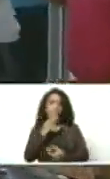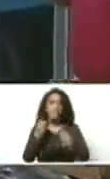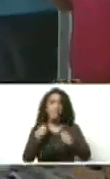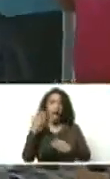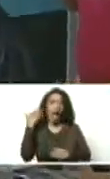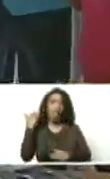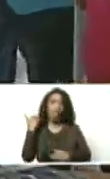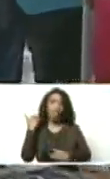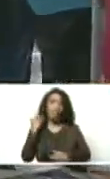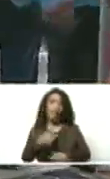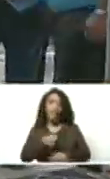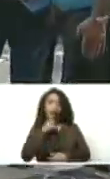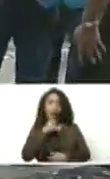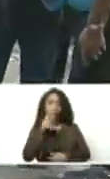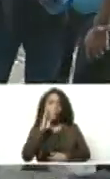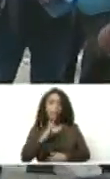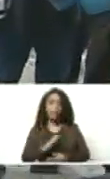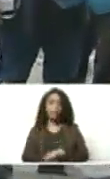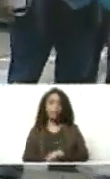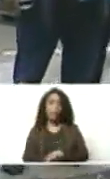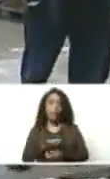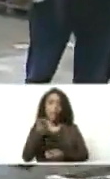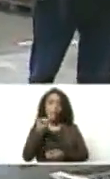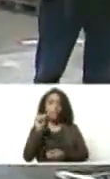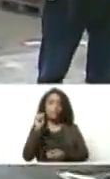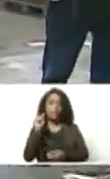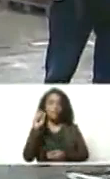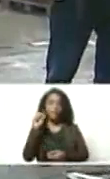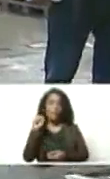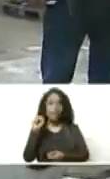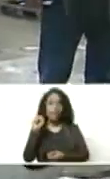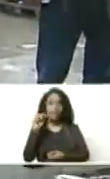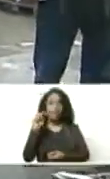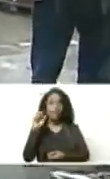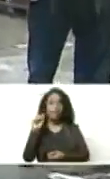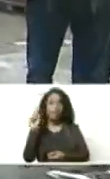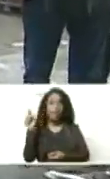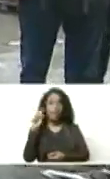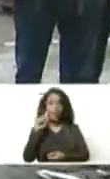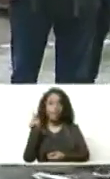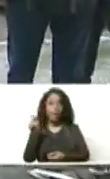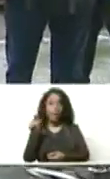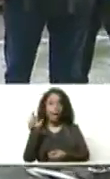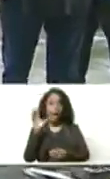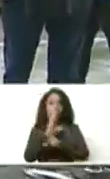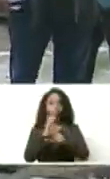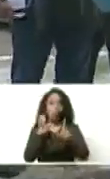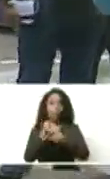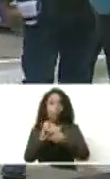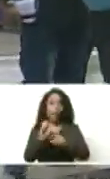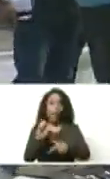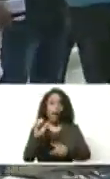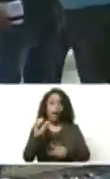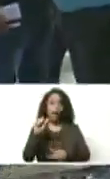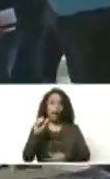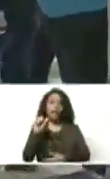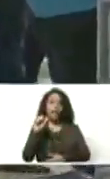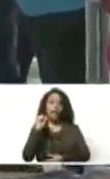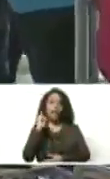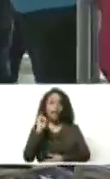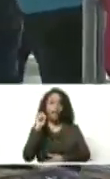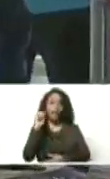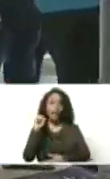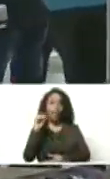es una ceremonia sagrada en la cultura hindú. Un ritual